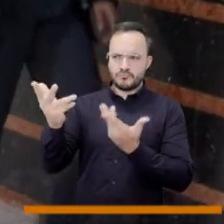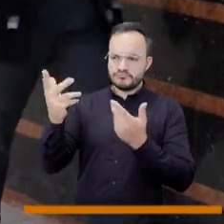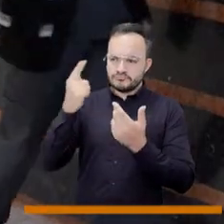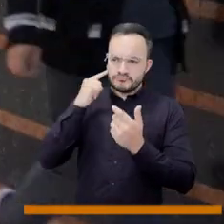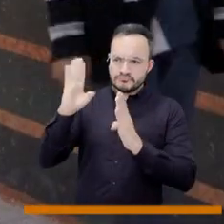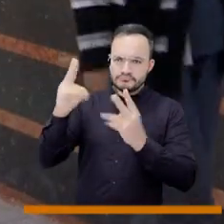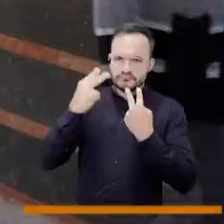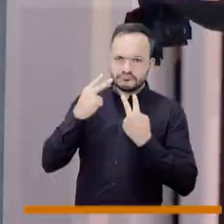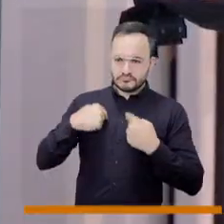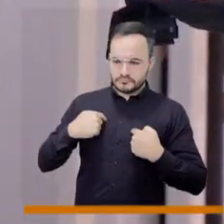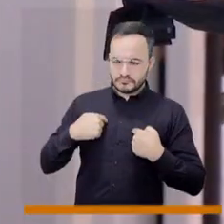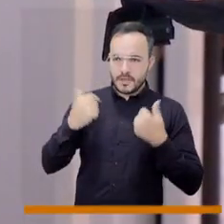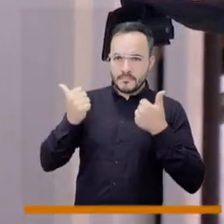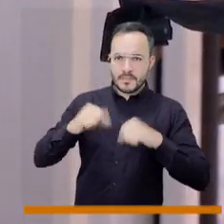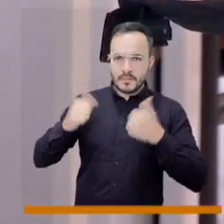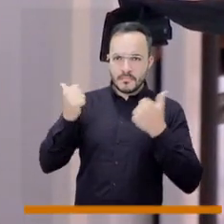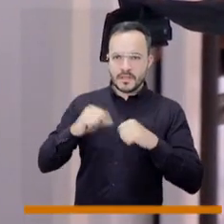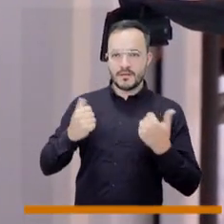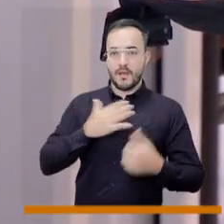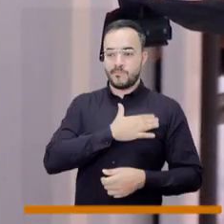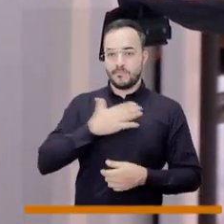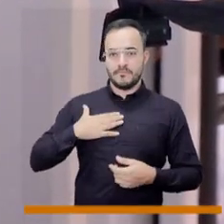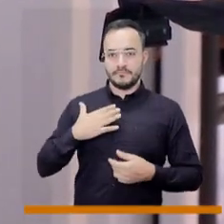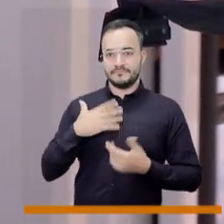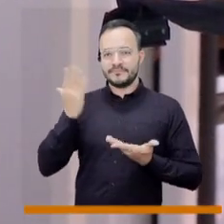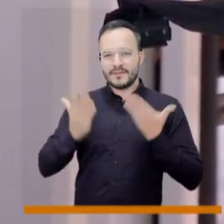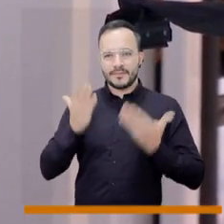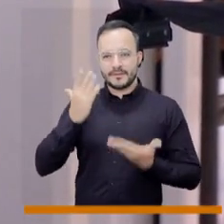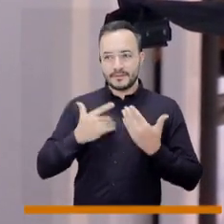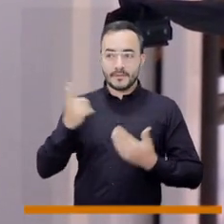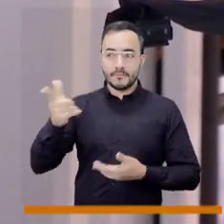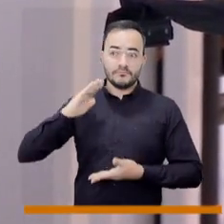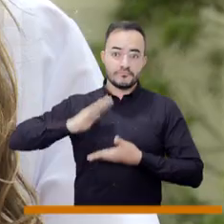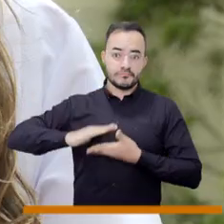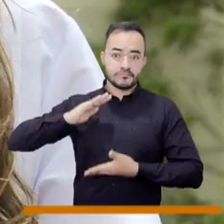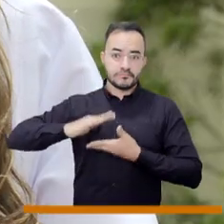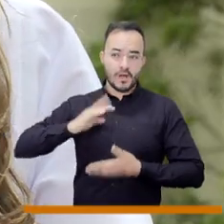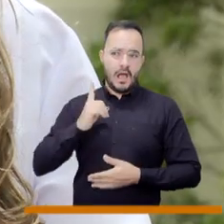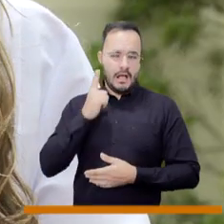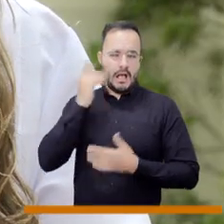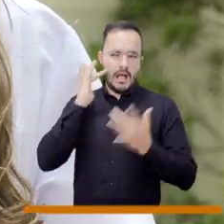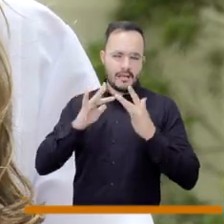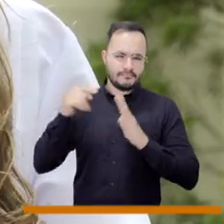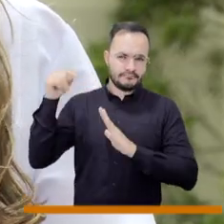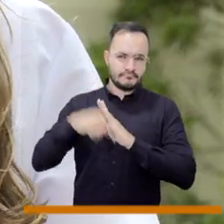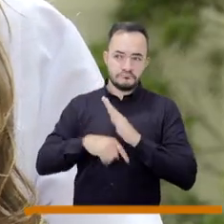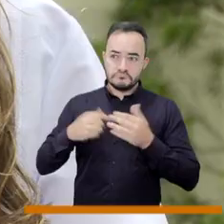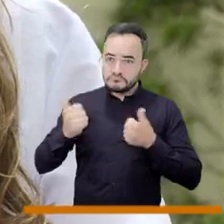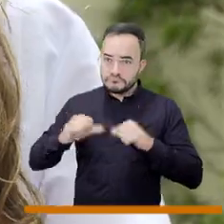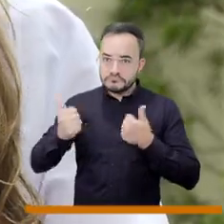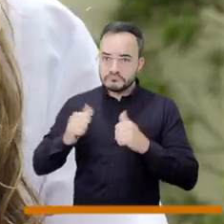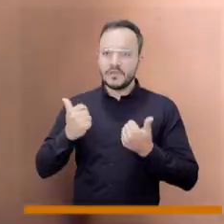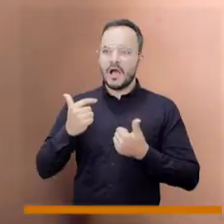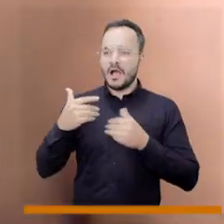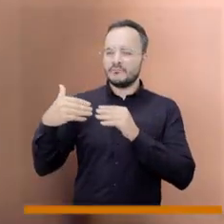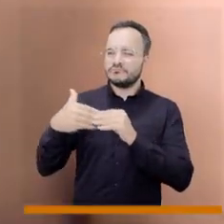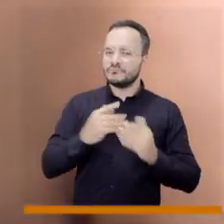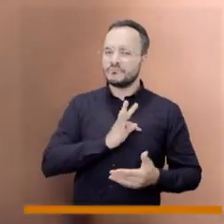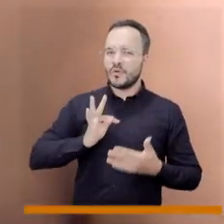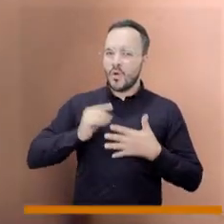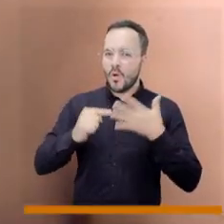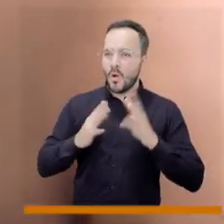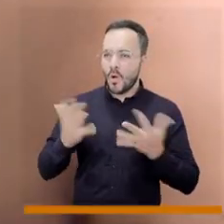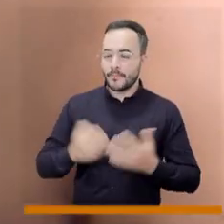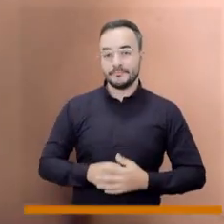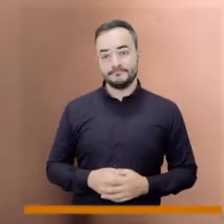mastólogo y que se realicen sus exámenes de acuerdo al riesgo que cada una tenga, sus exámenes de tamización dependiendo del